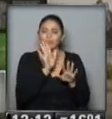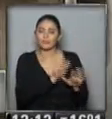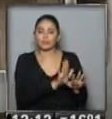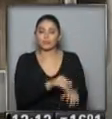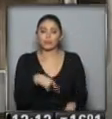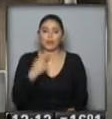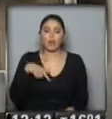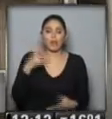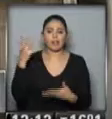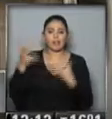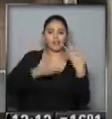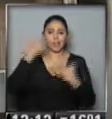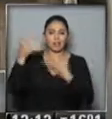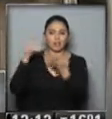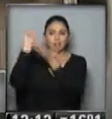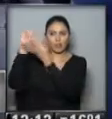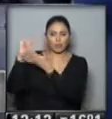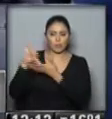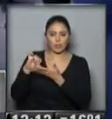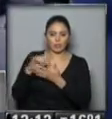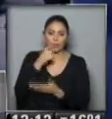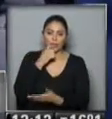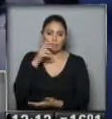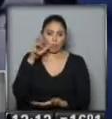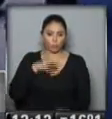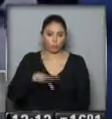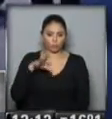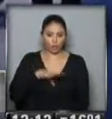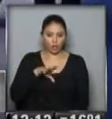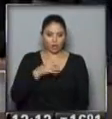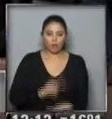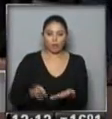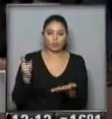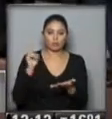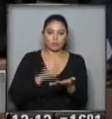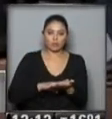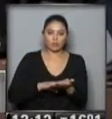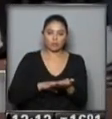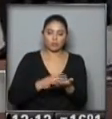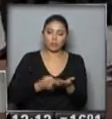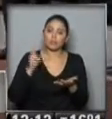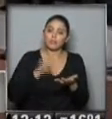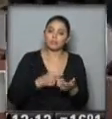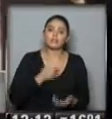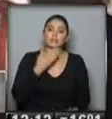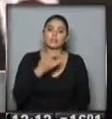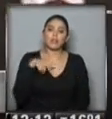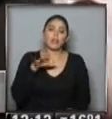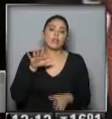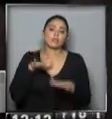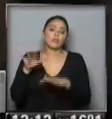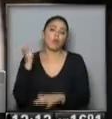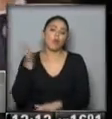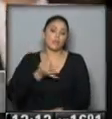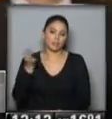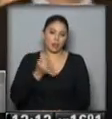crisis de sus países miembros. En el caso de Portugal, otra vez se escucha el argumento de que se trata de un caso excepcional,